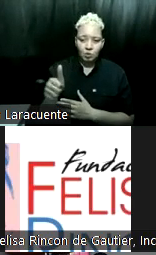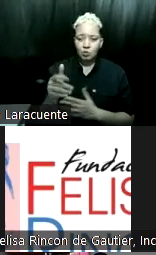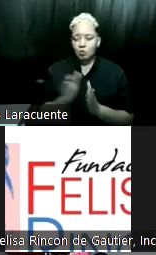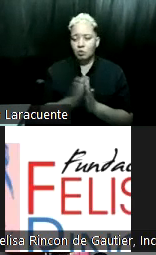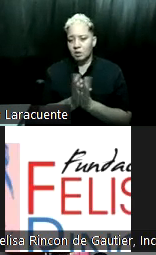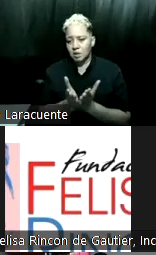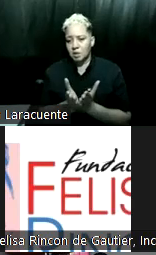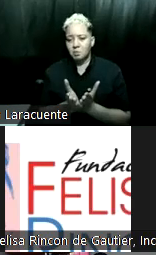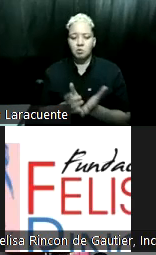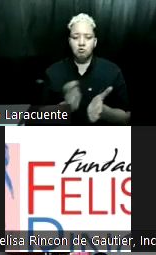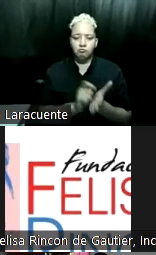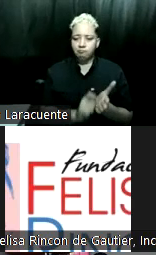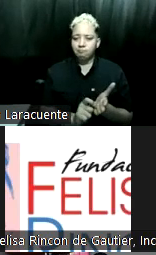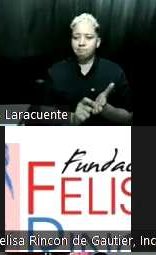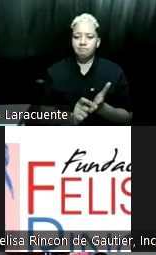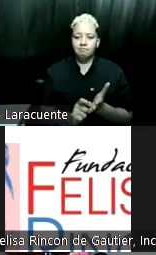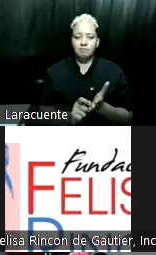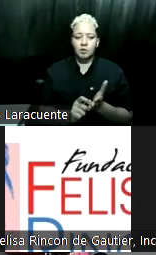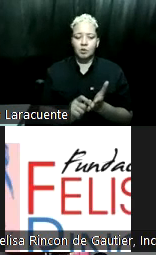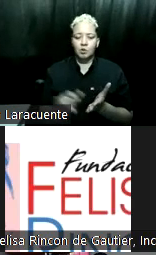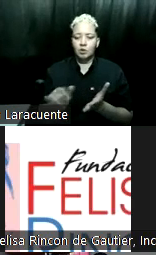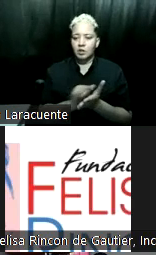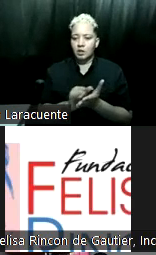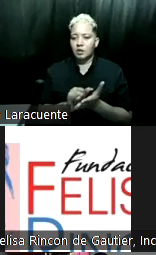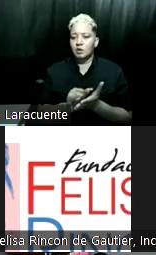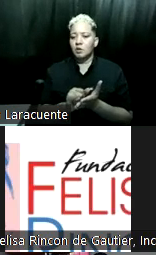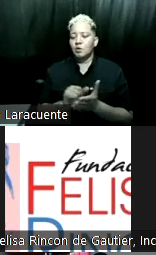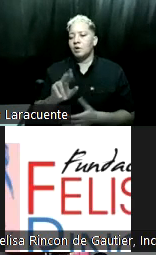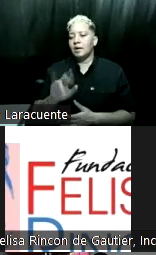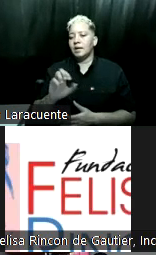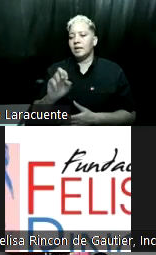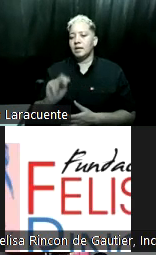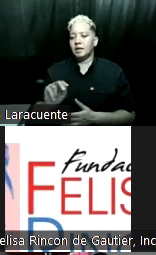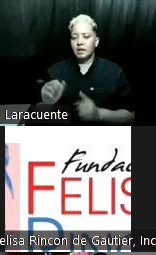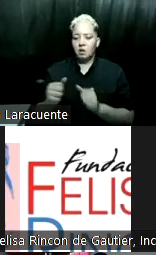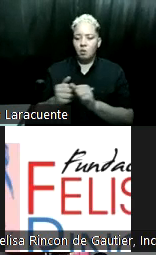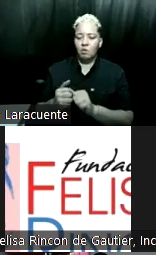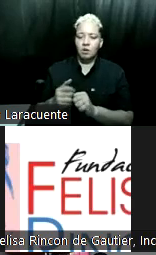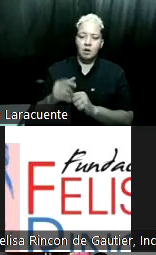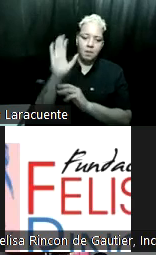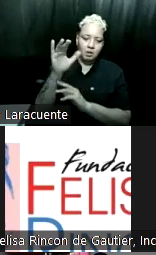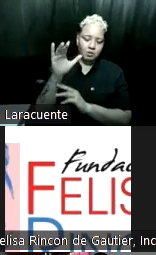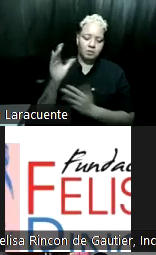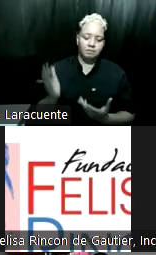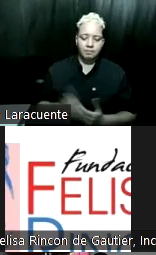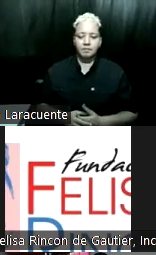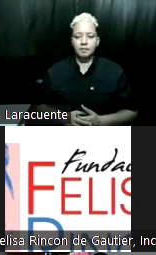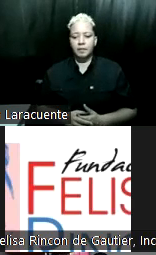se han escrito sobre los New Ricans y el baloncesto, que vienen